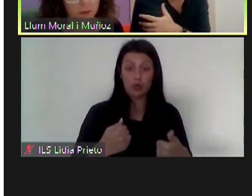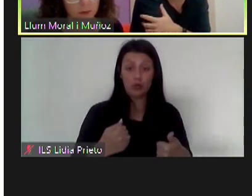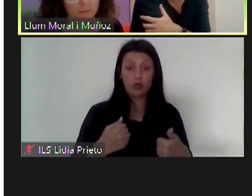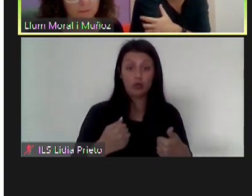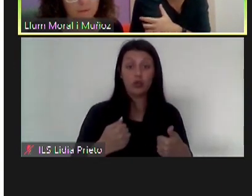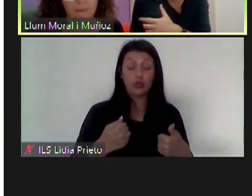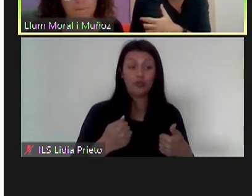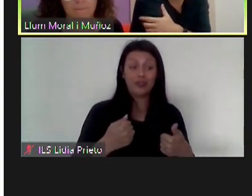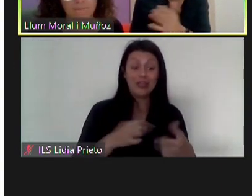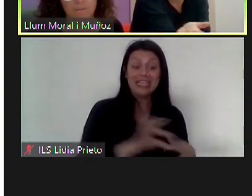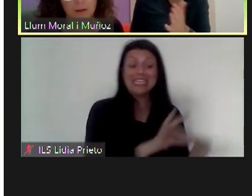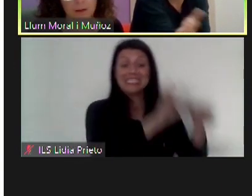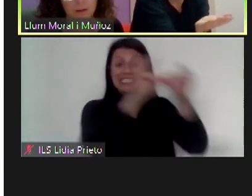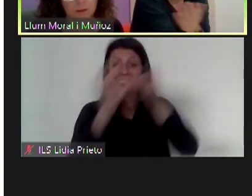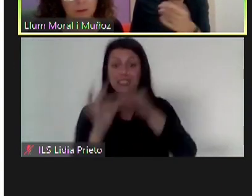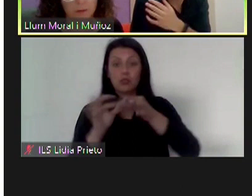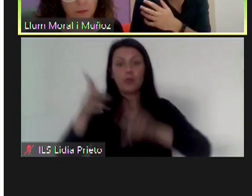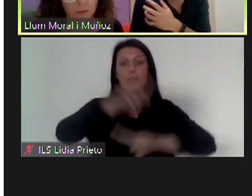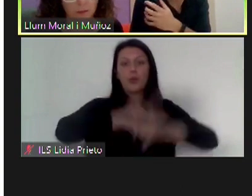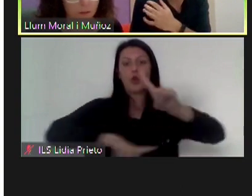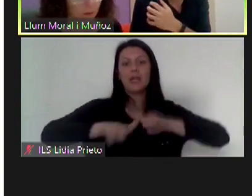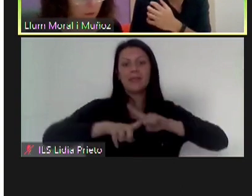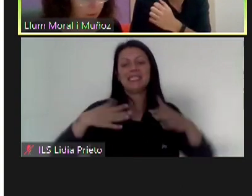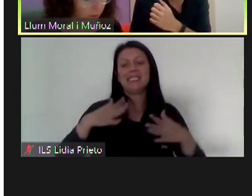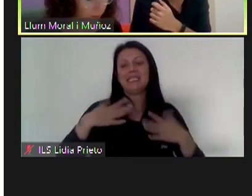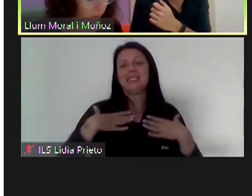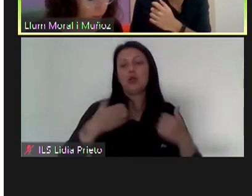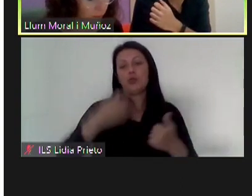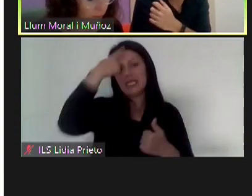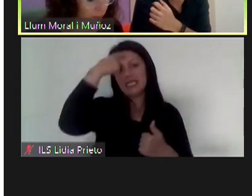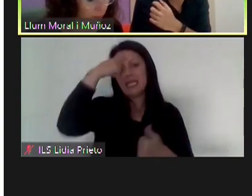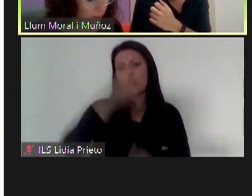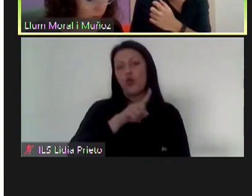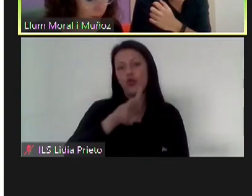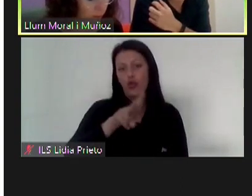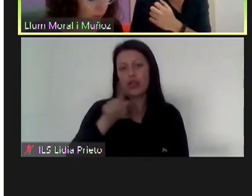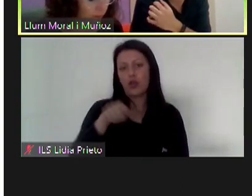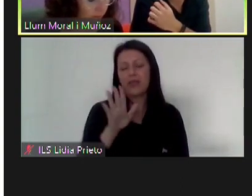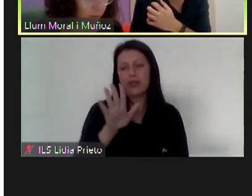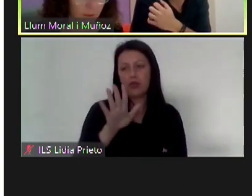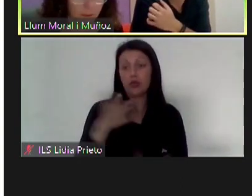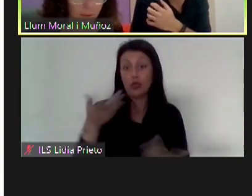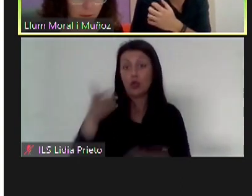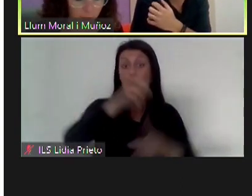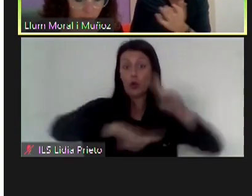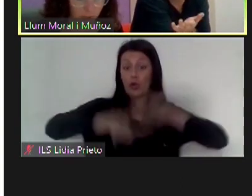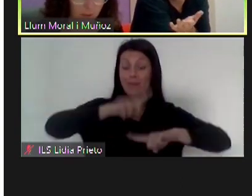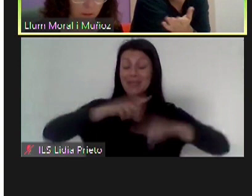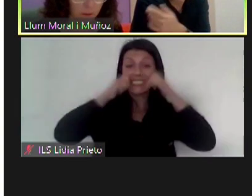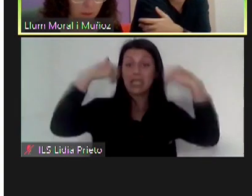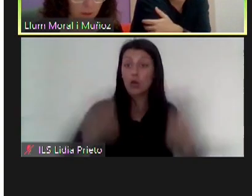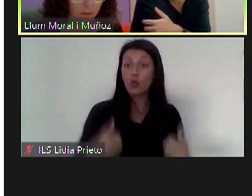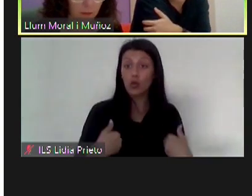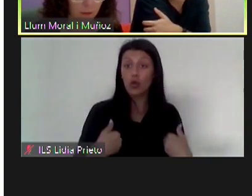de salud mental. Aproximadamente pues 1 de cada 8 problemas de salud son problemas de salud mental. Una